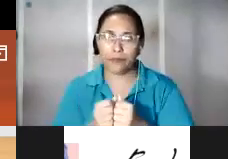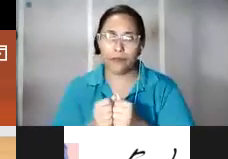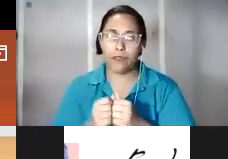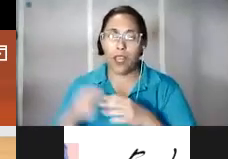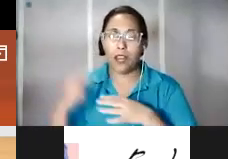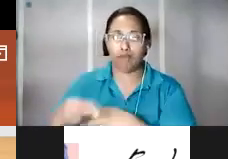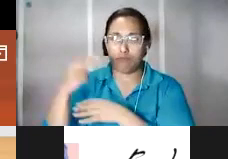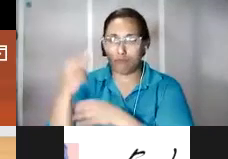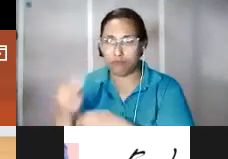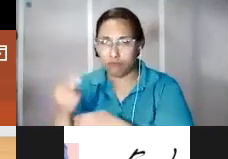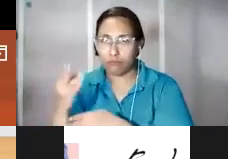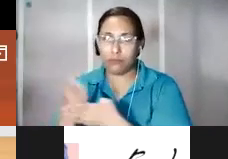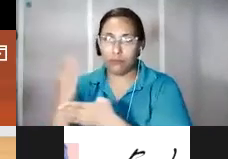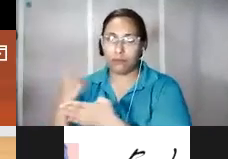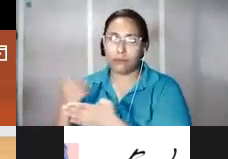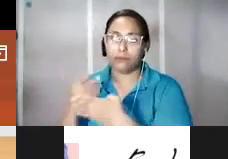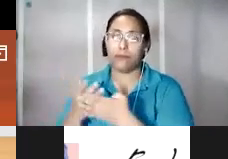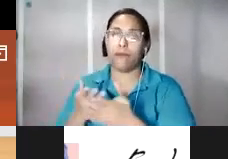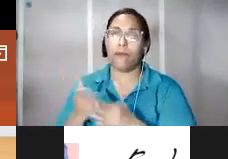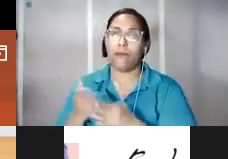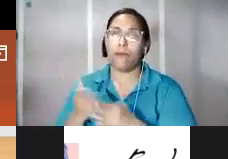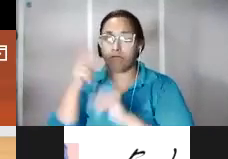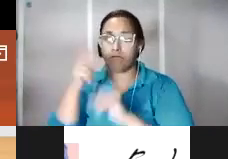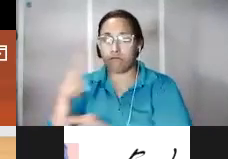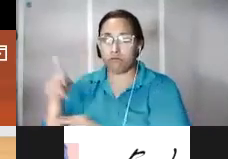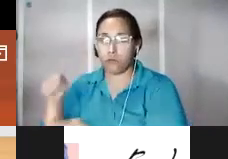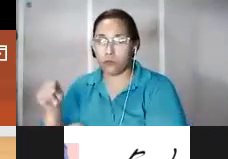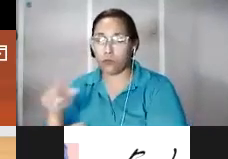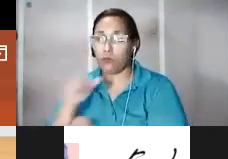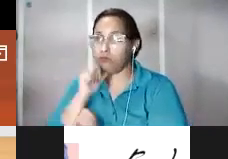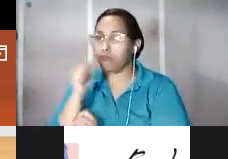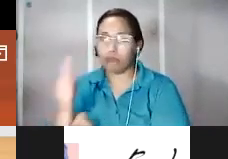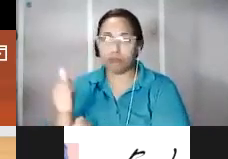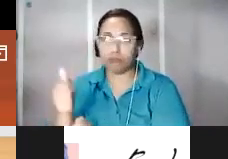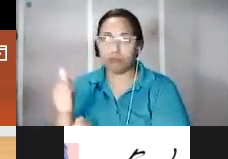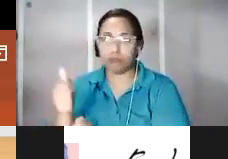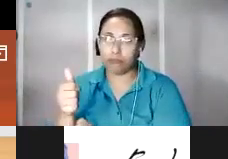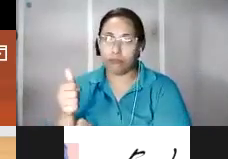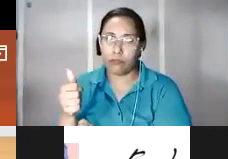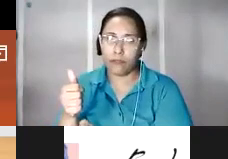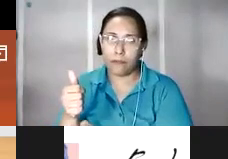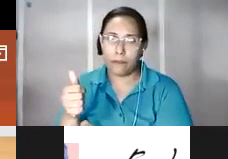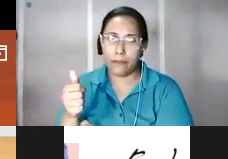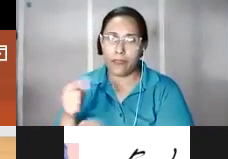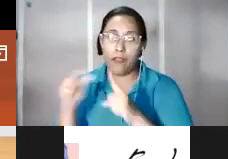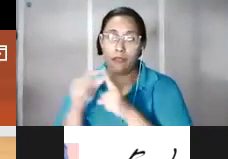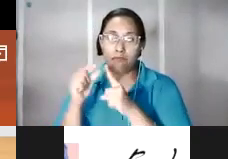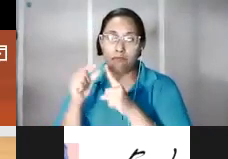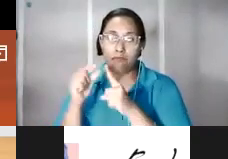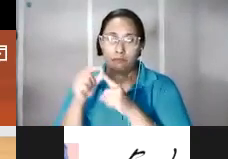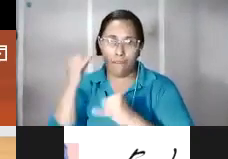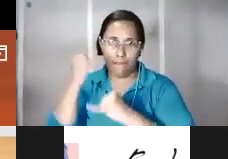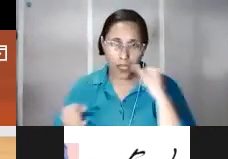histórico-antropológico a esta presentación. No es la palabra final, aquí nada está escrito